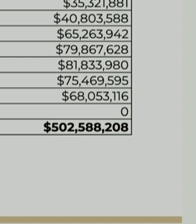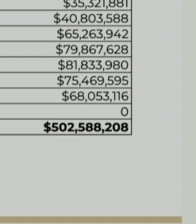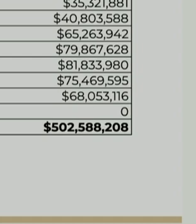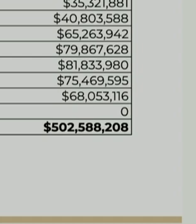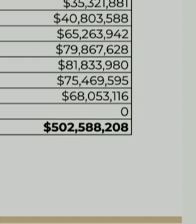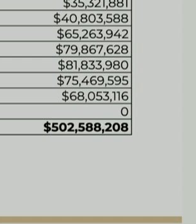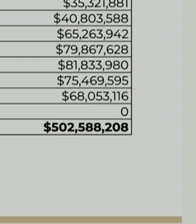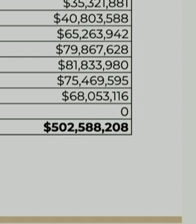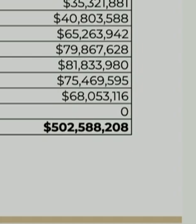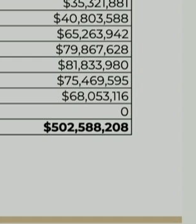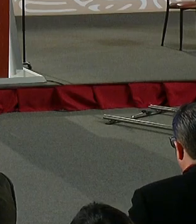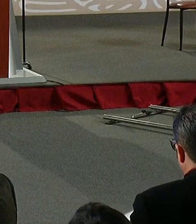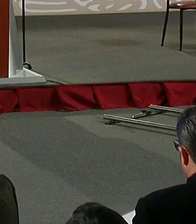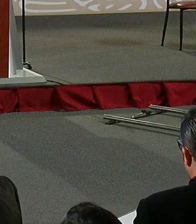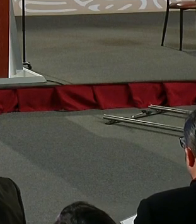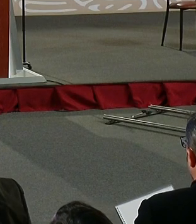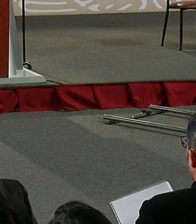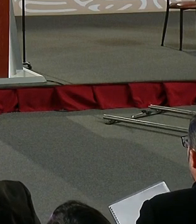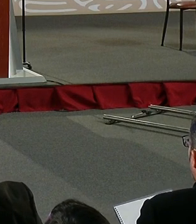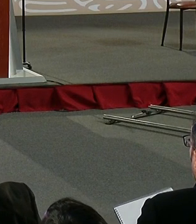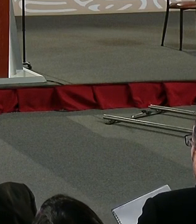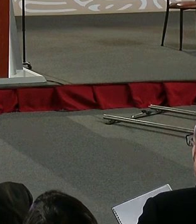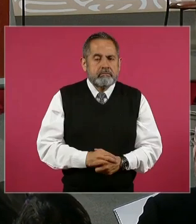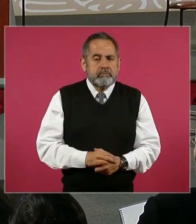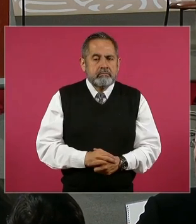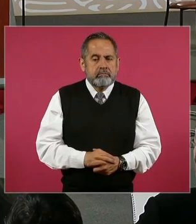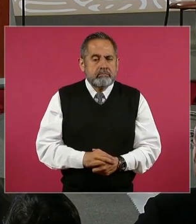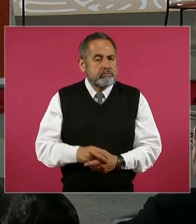69 el año 18